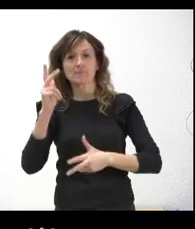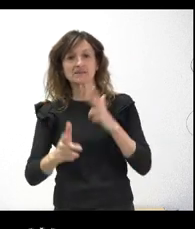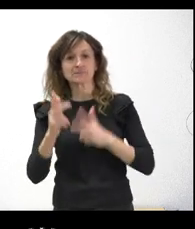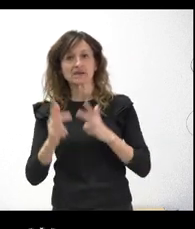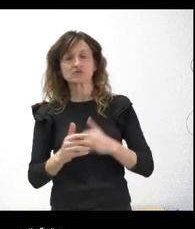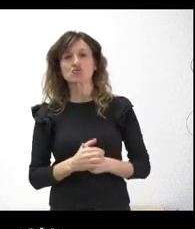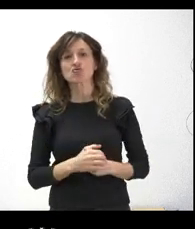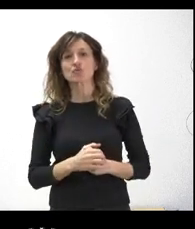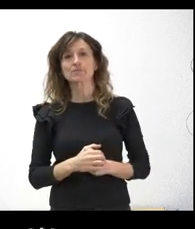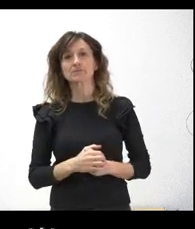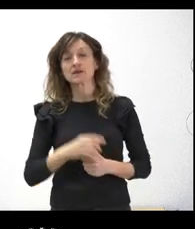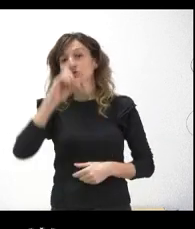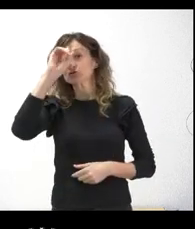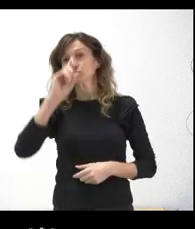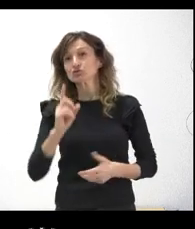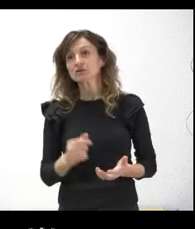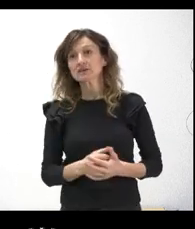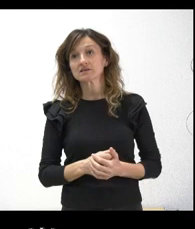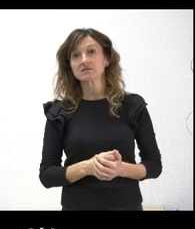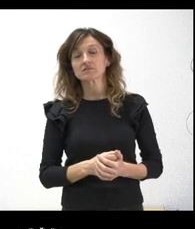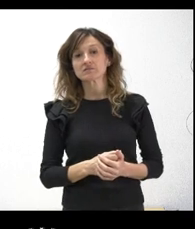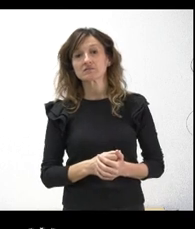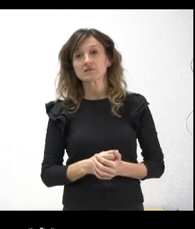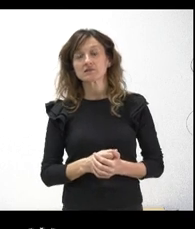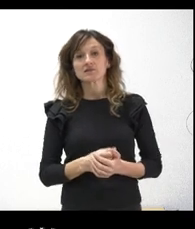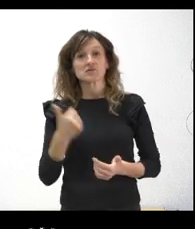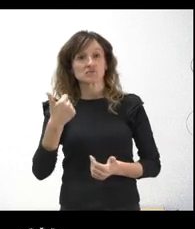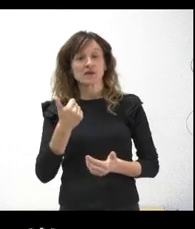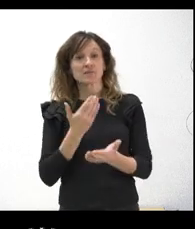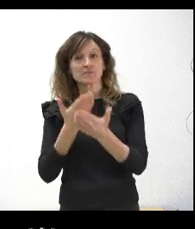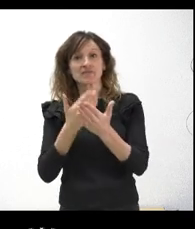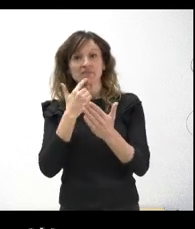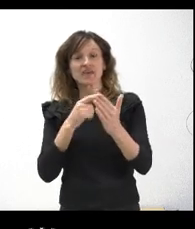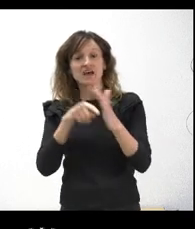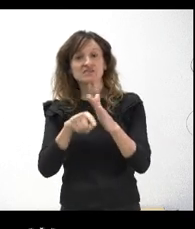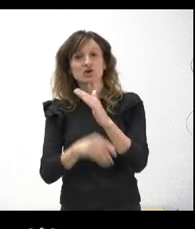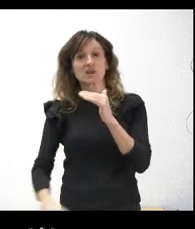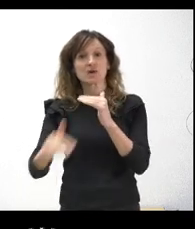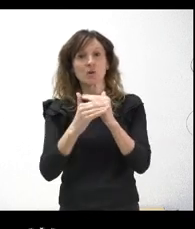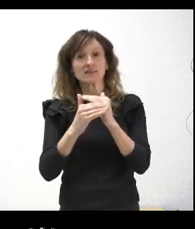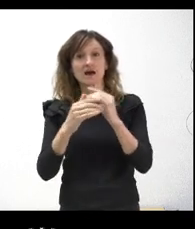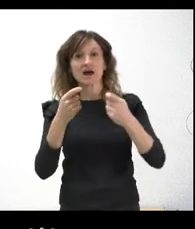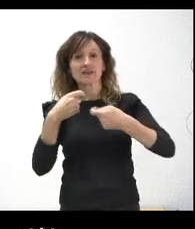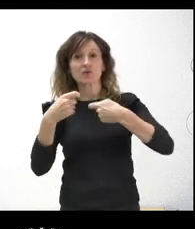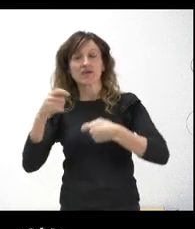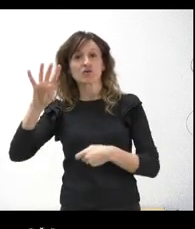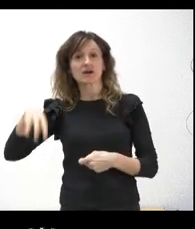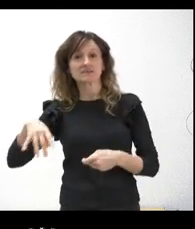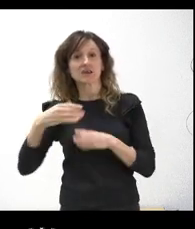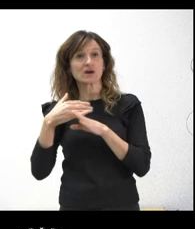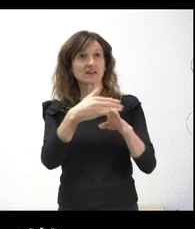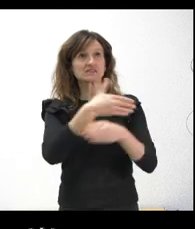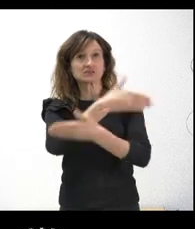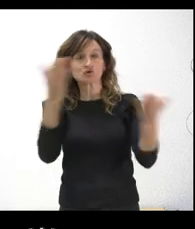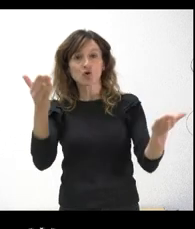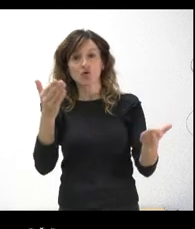Eh bueno solicitando como ha pedido igualdad de gestión en lo que se ha negociado en Cataluña para el resto de las comunidades y para